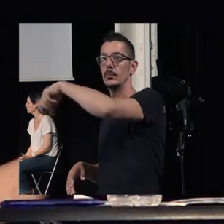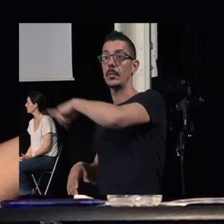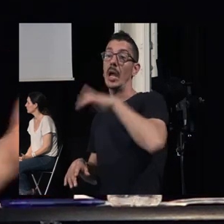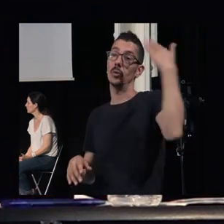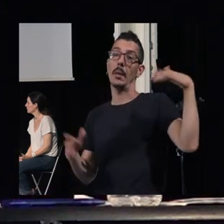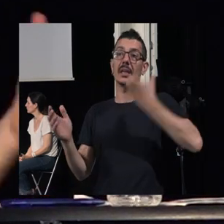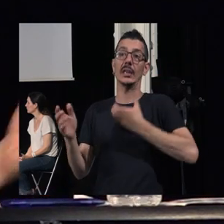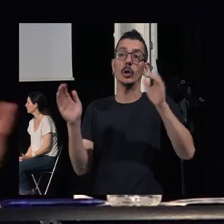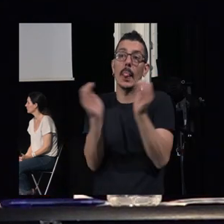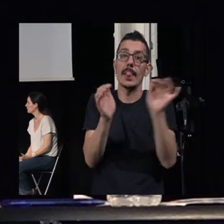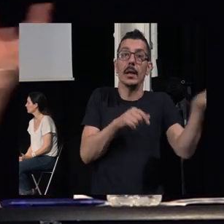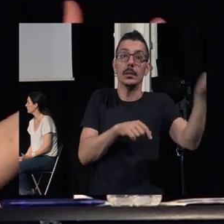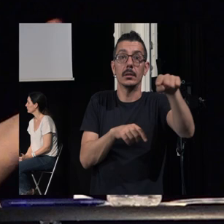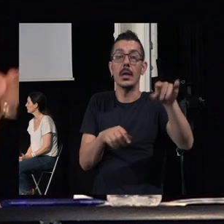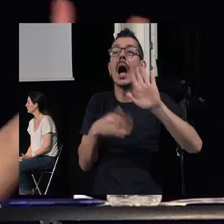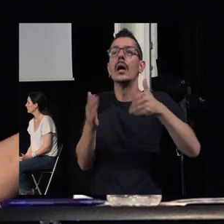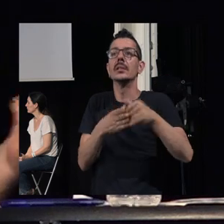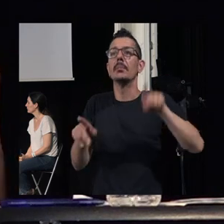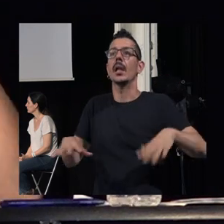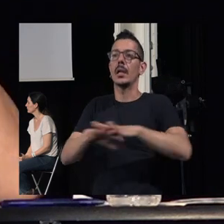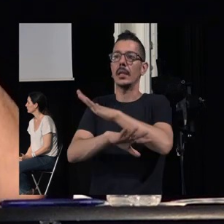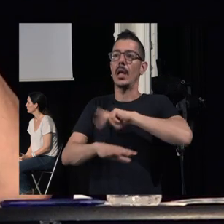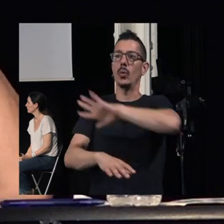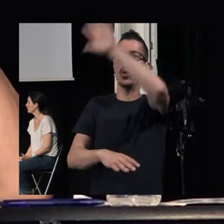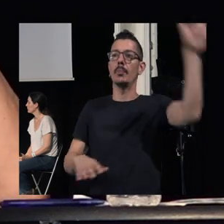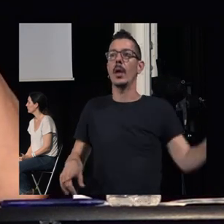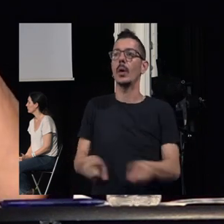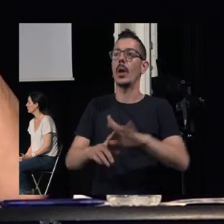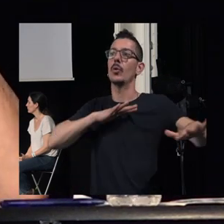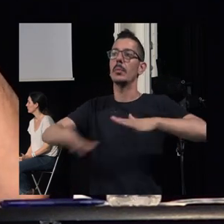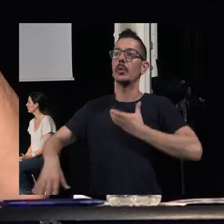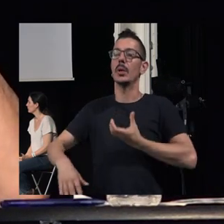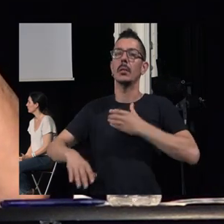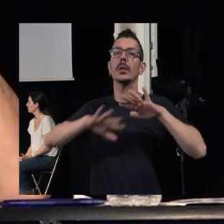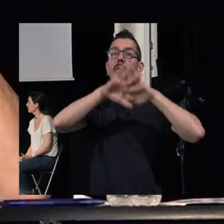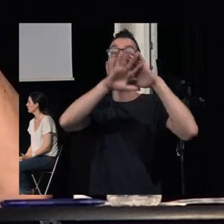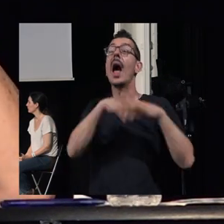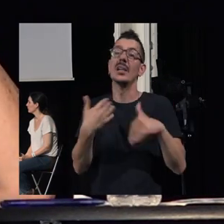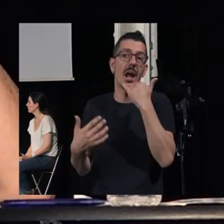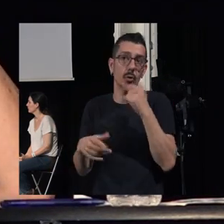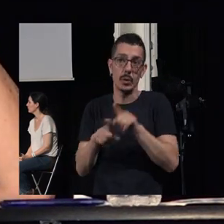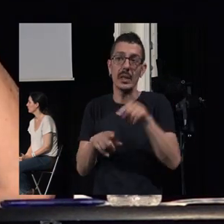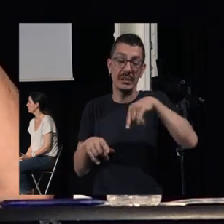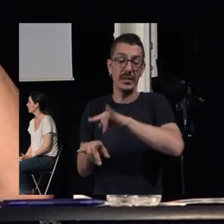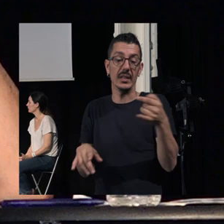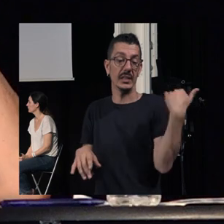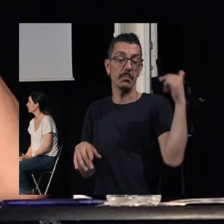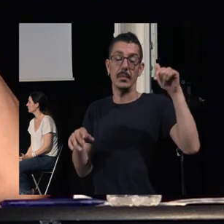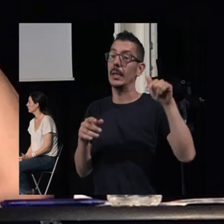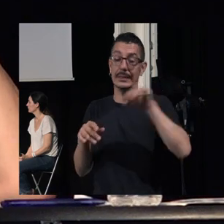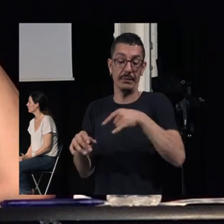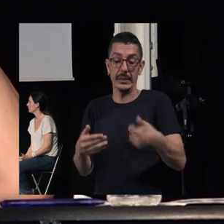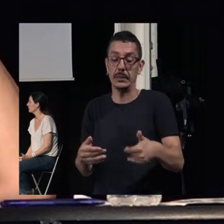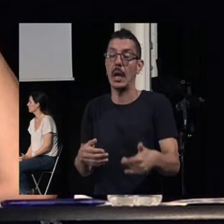mucho más pequeños, e incluso hacer una red europea como movimiento municipalista. Es algo que se está discutiendo este fin de semana en Madrid.